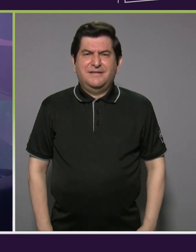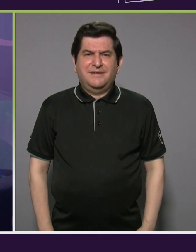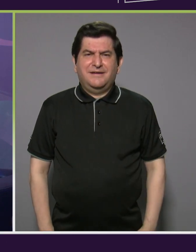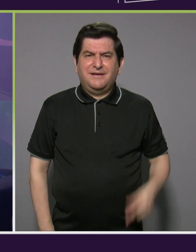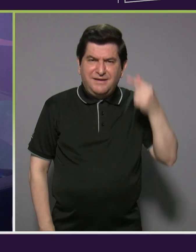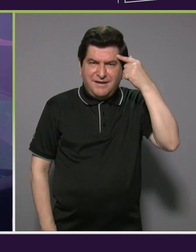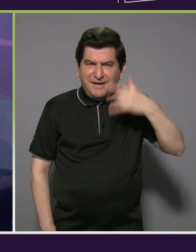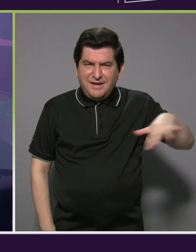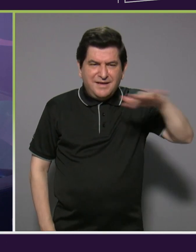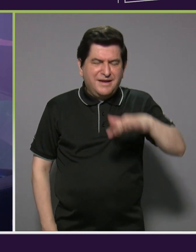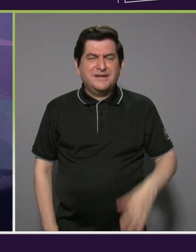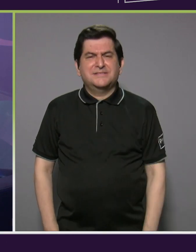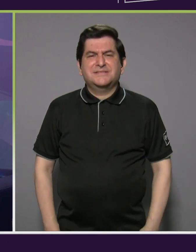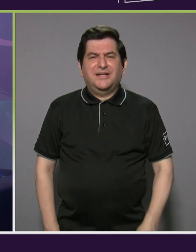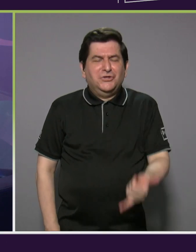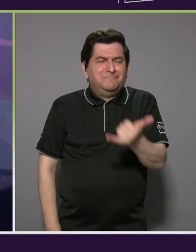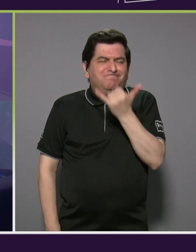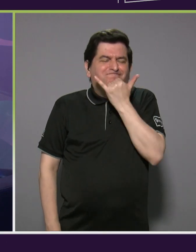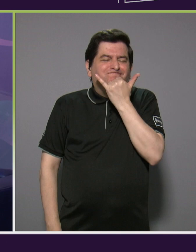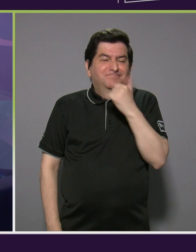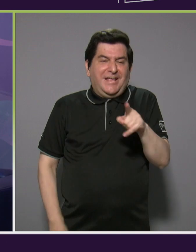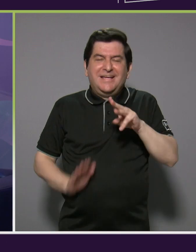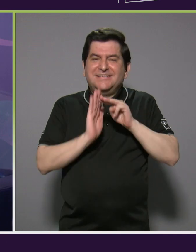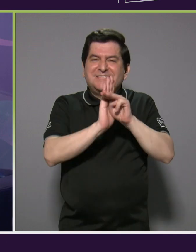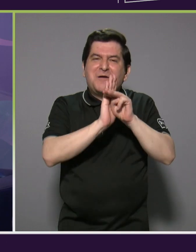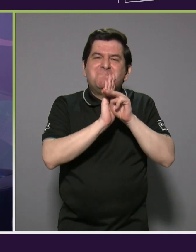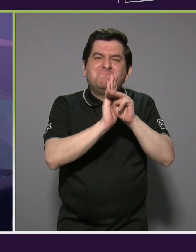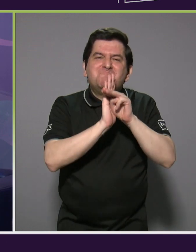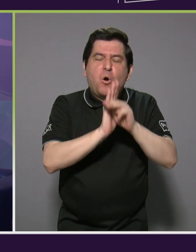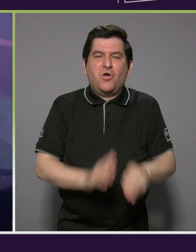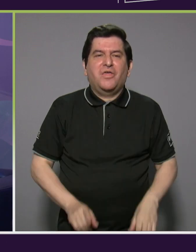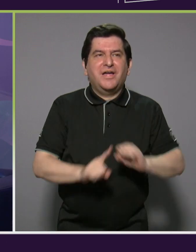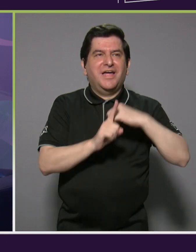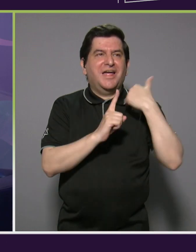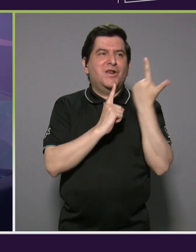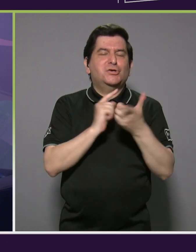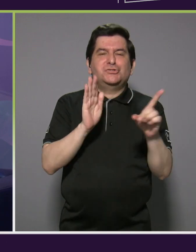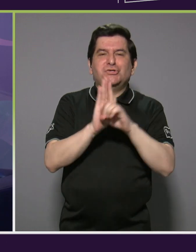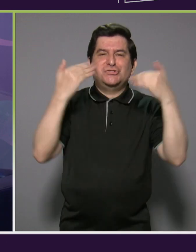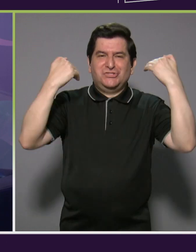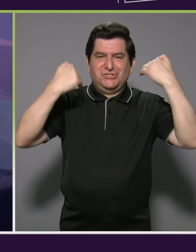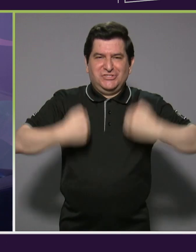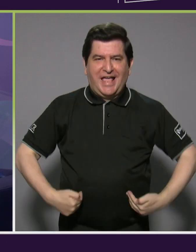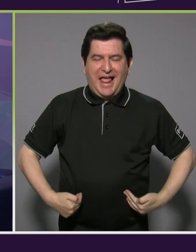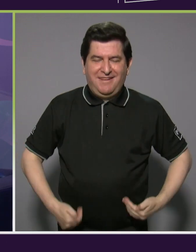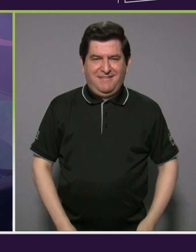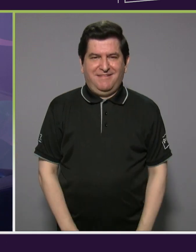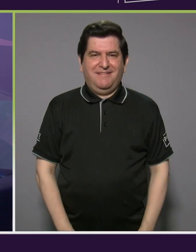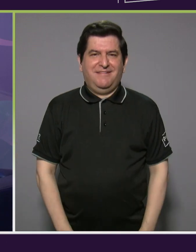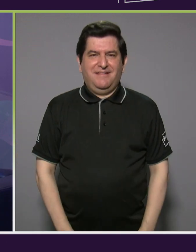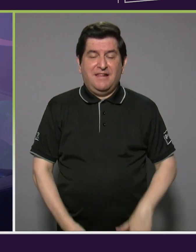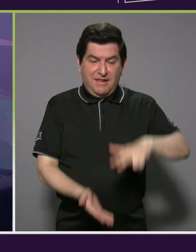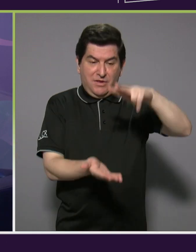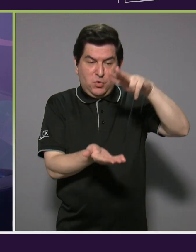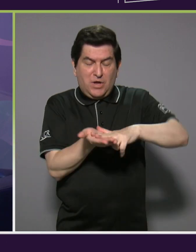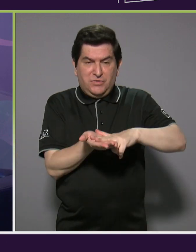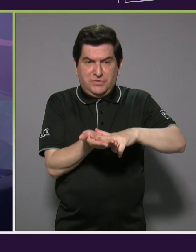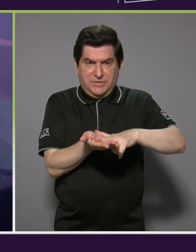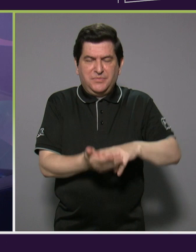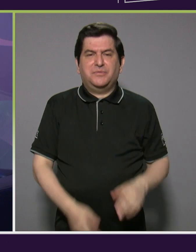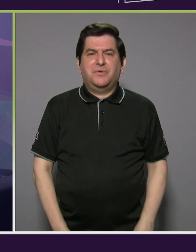ha fallado desde ese modelo social de derechos humanos cuando se aprobó la